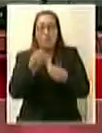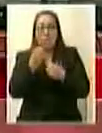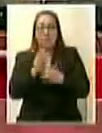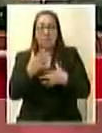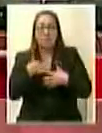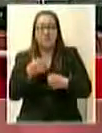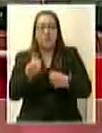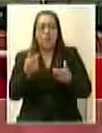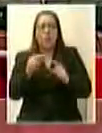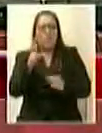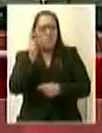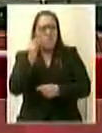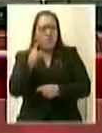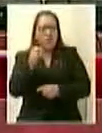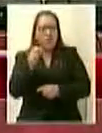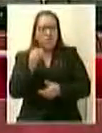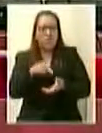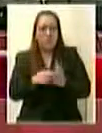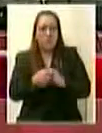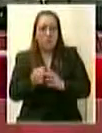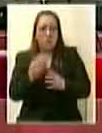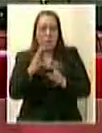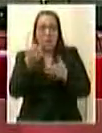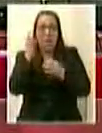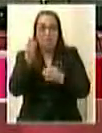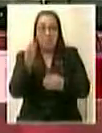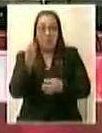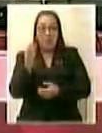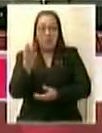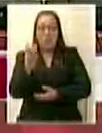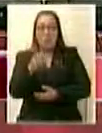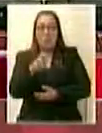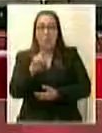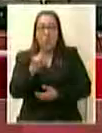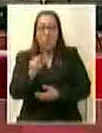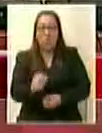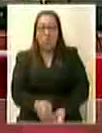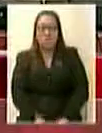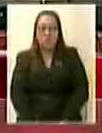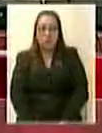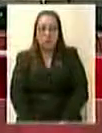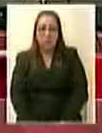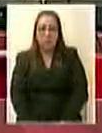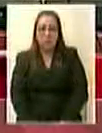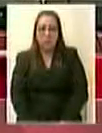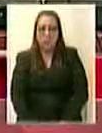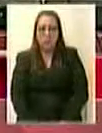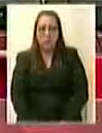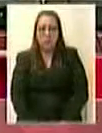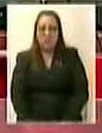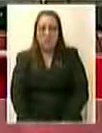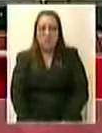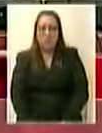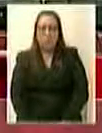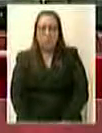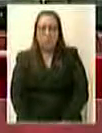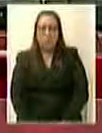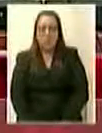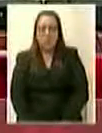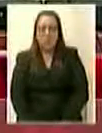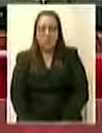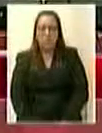¿Cuándo han escuchado ustedes, bueno, salvo por ahí alguna campaña de Produce con el consumo de pescado, etcétera, pero cuándo hemos